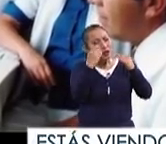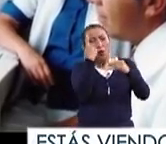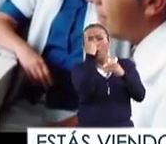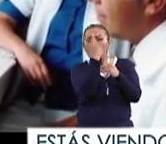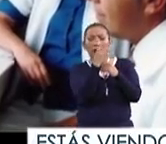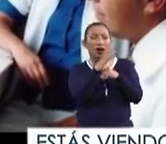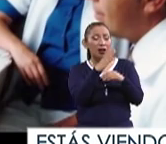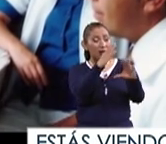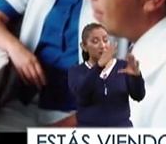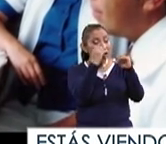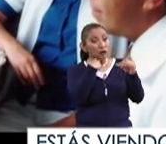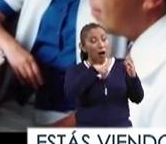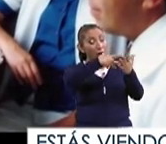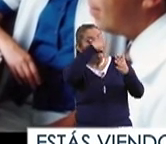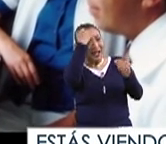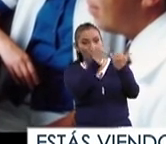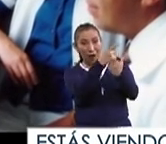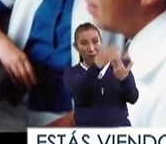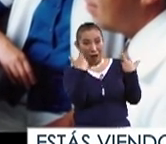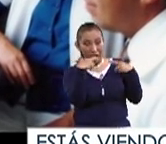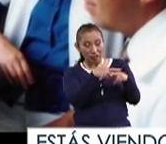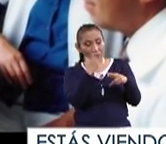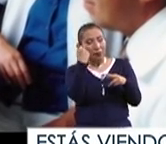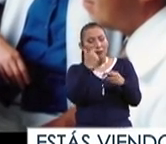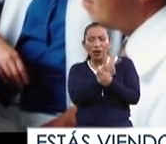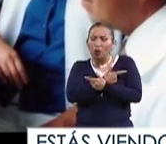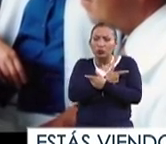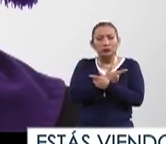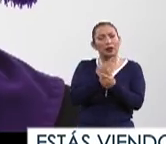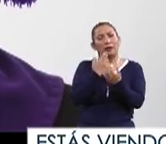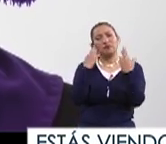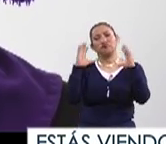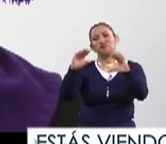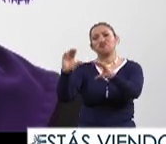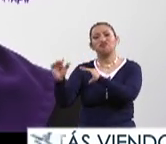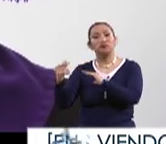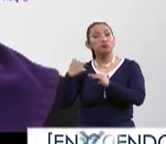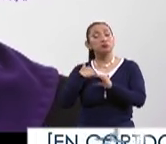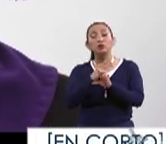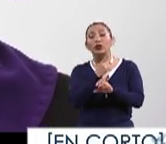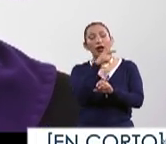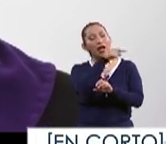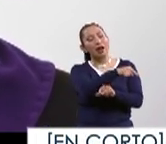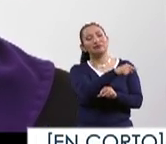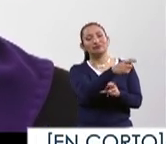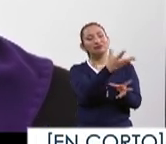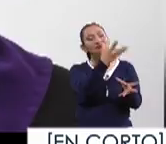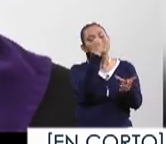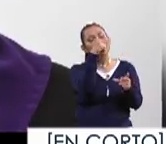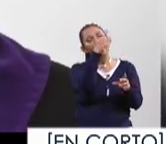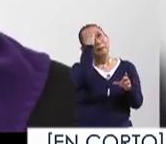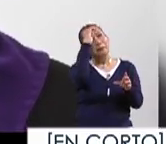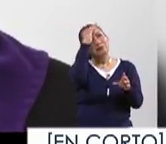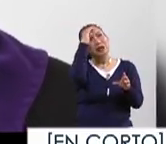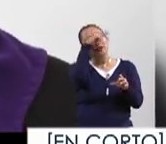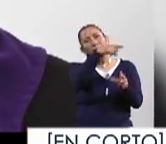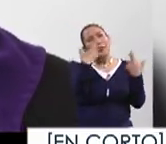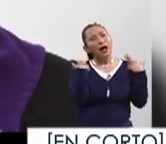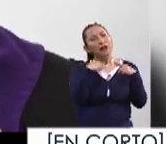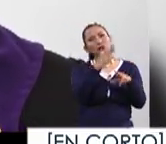grande, fue el amor a la docencia. Toda mi vida me he dedicado a ser profesor porque pensé en él